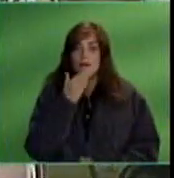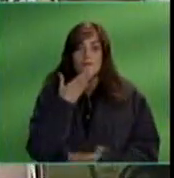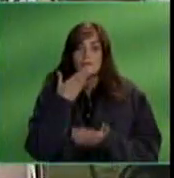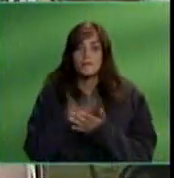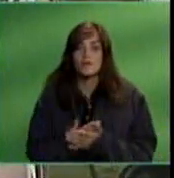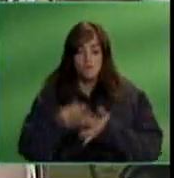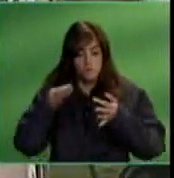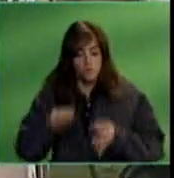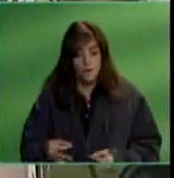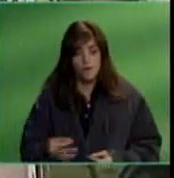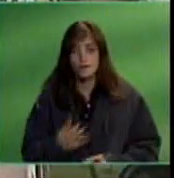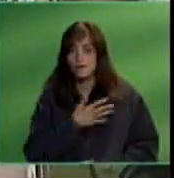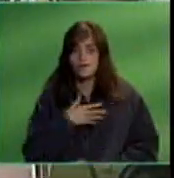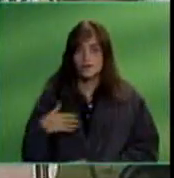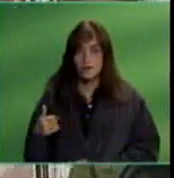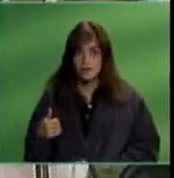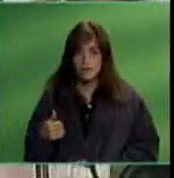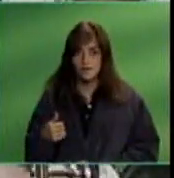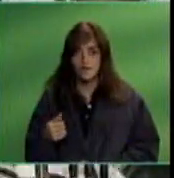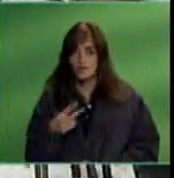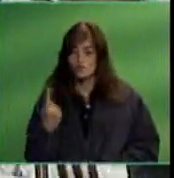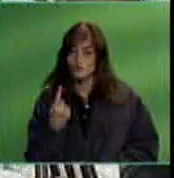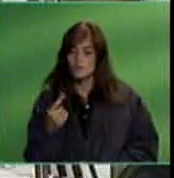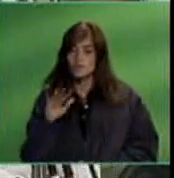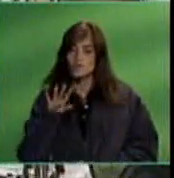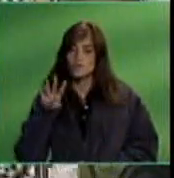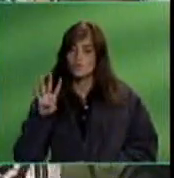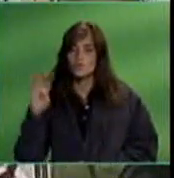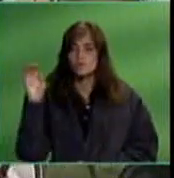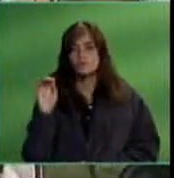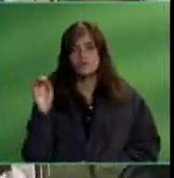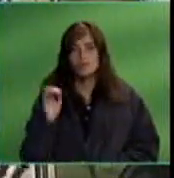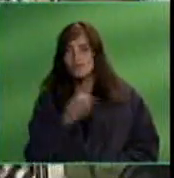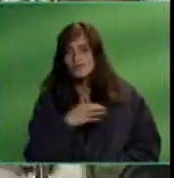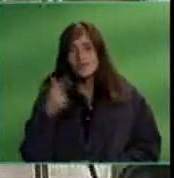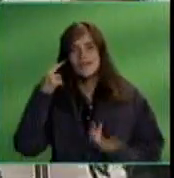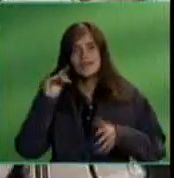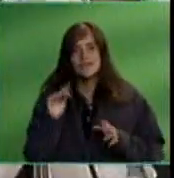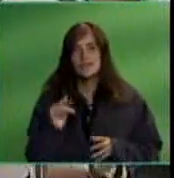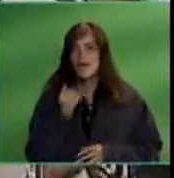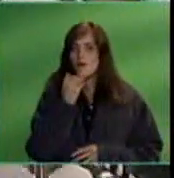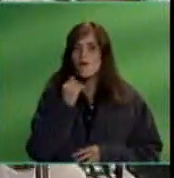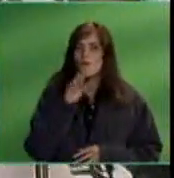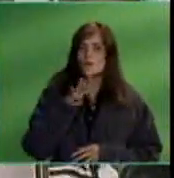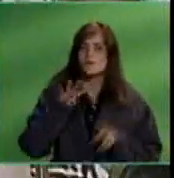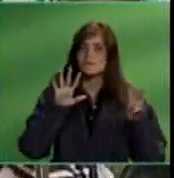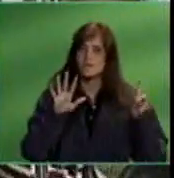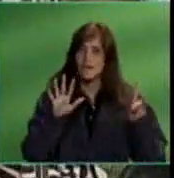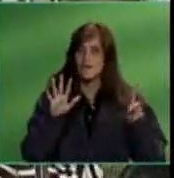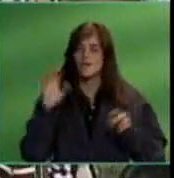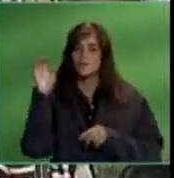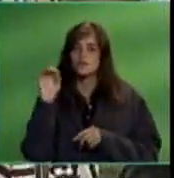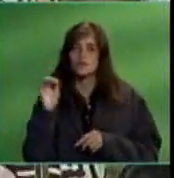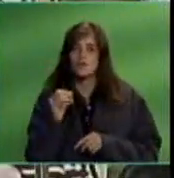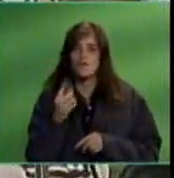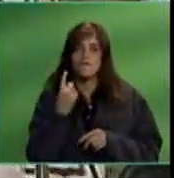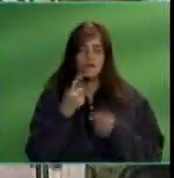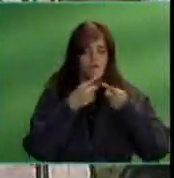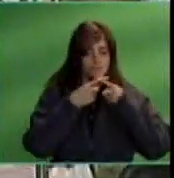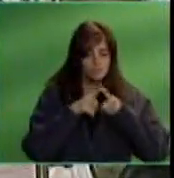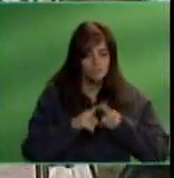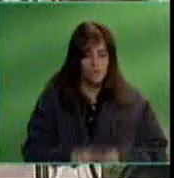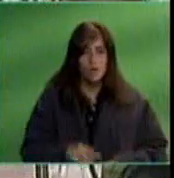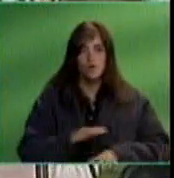formal si usted desea que no sea solamente el 54 por si ustedes cree que el otro 46 que no se ha auditado